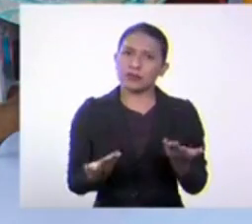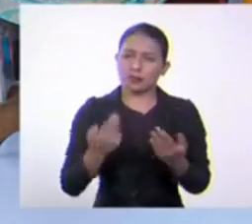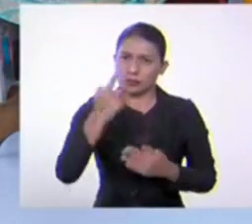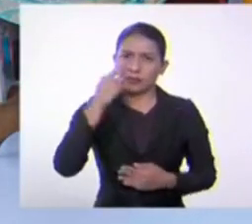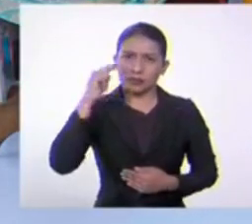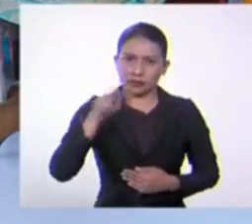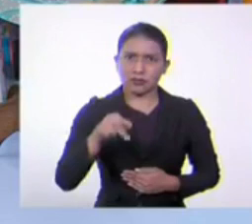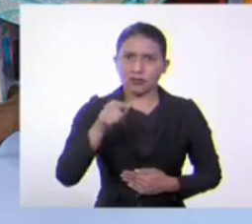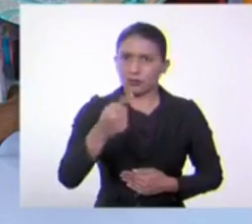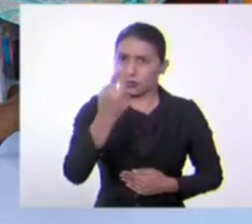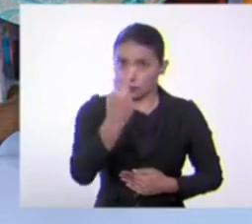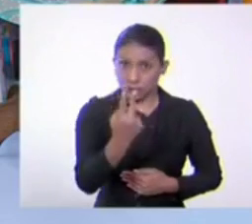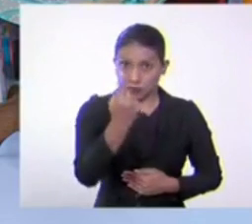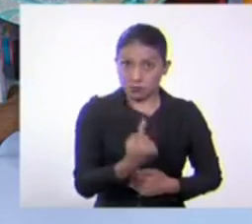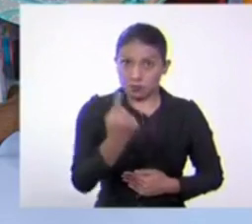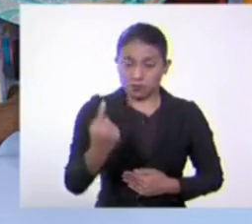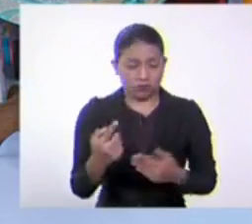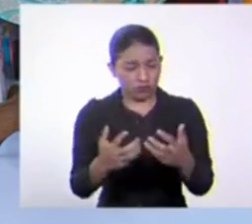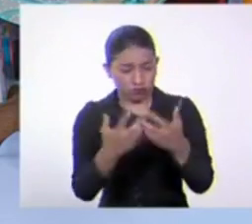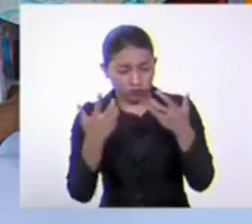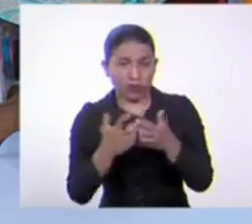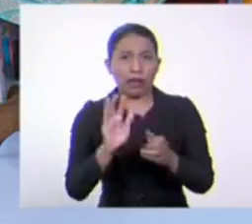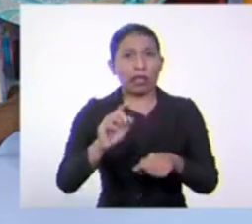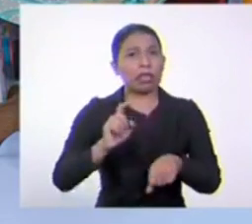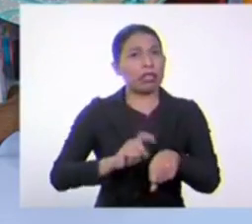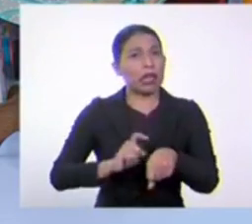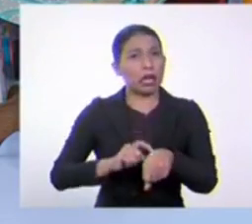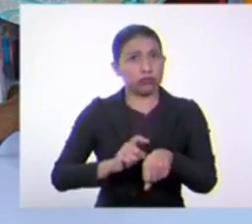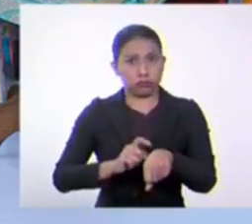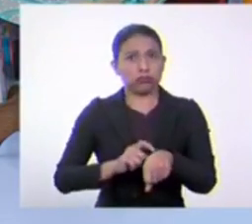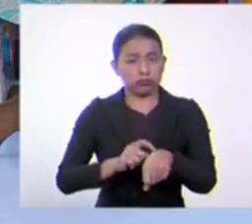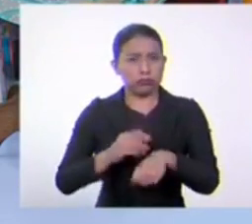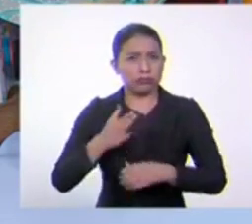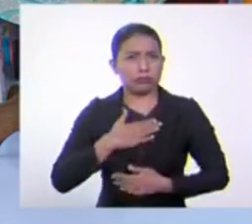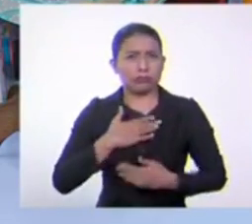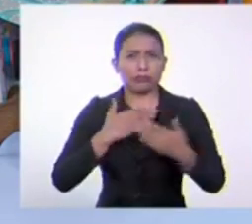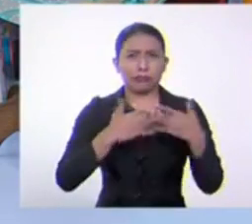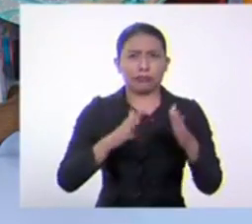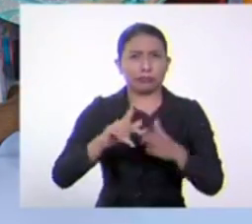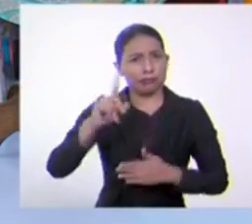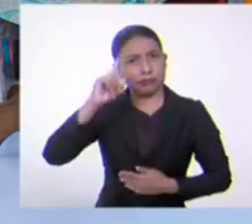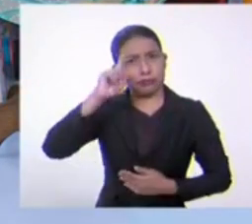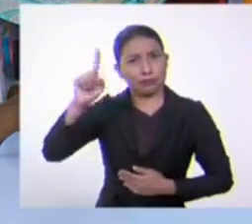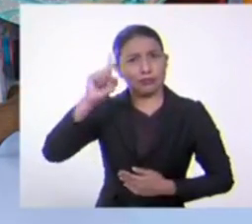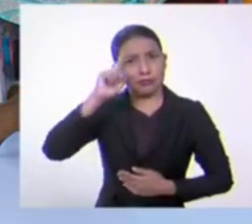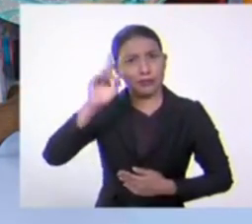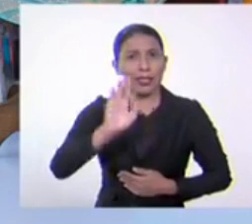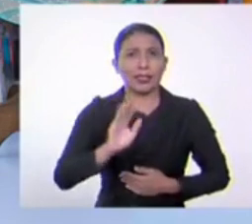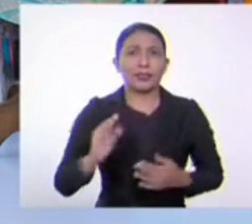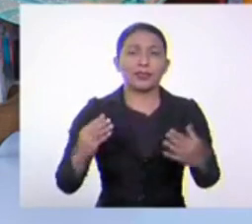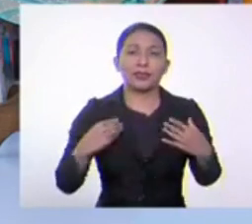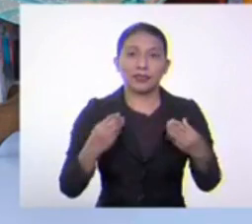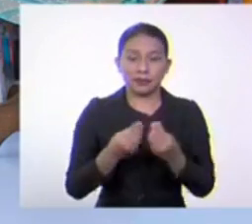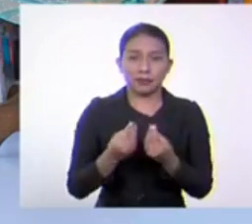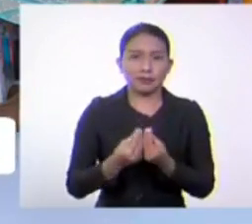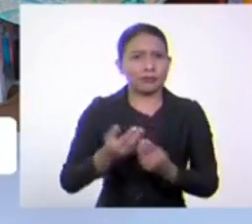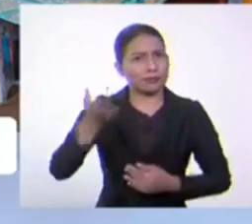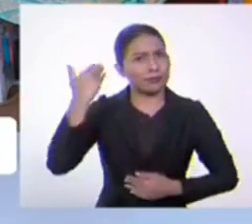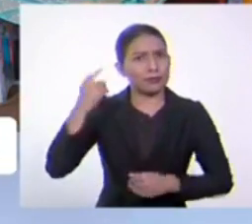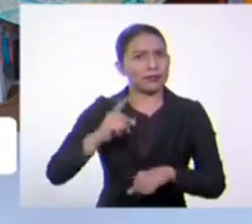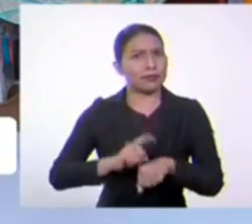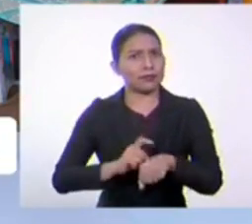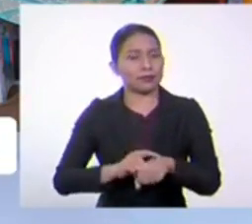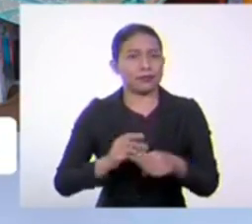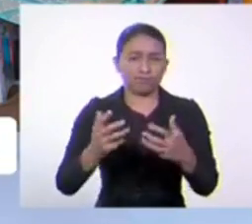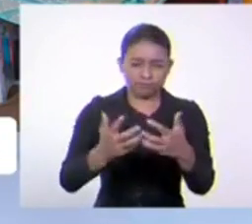2 investigadores de ese tiempo tuvieron muchas ideas revolucionarias para la sociedad en aquel momento e